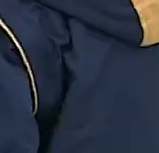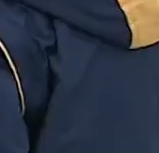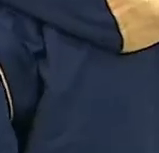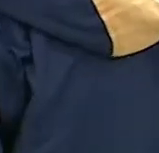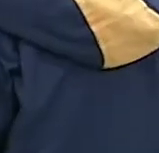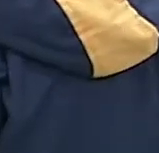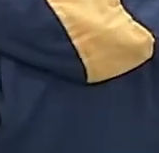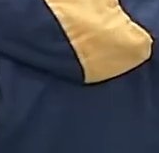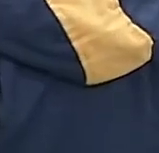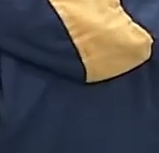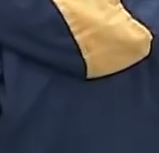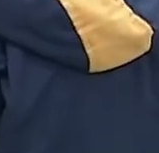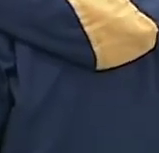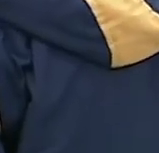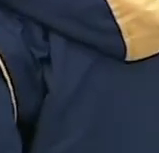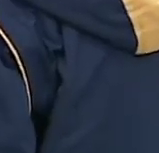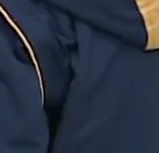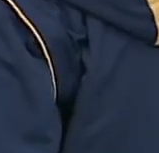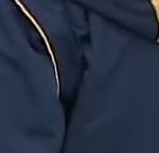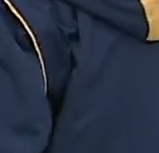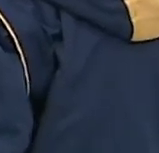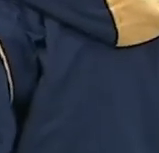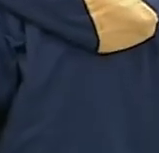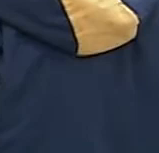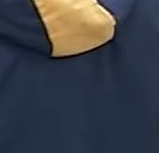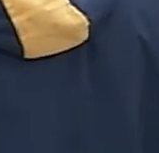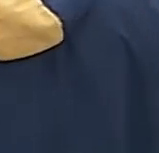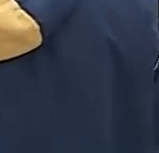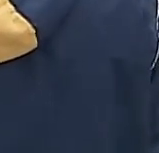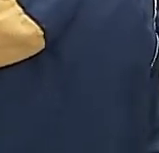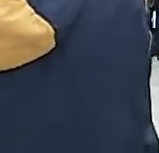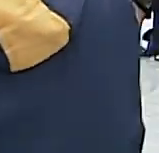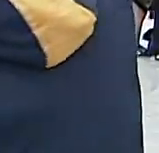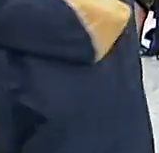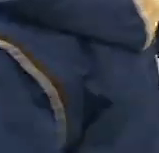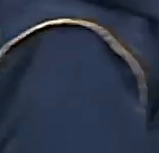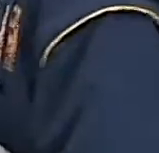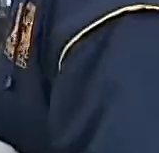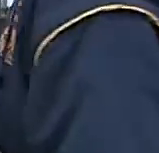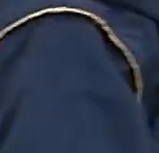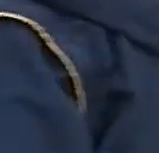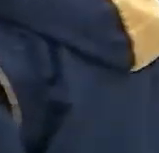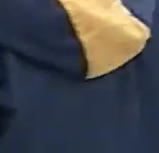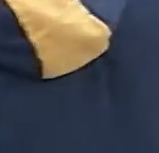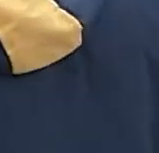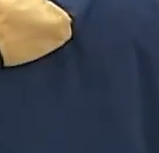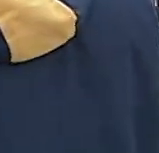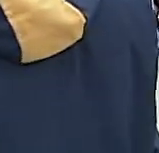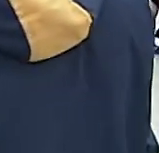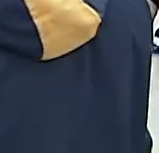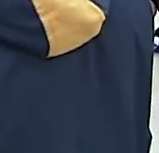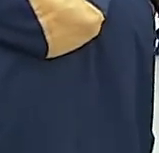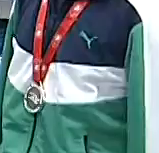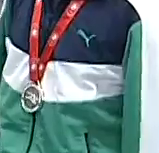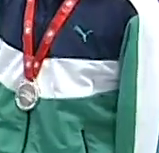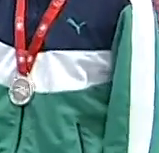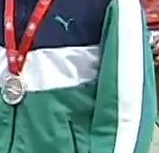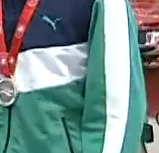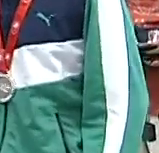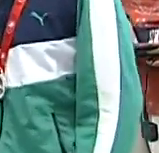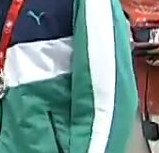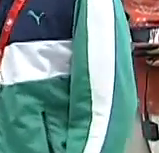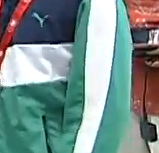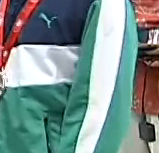como sucede con la Selección Nacional de Fútbol. Sí estaban sus padres y familiares y algunos medios de comunicación. Es el equipo de